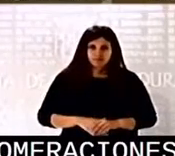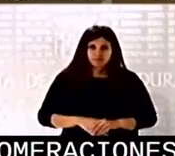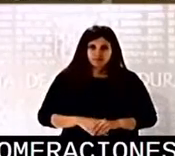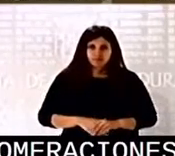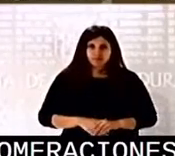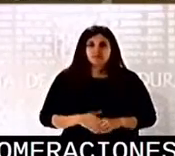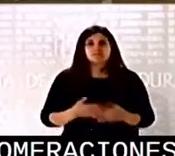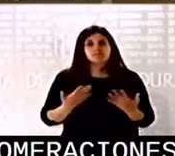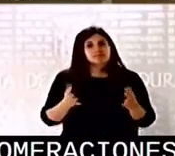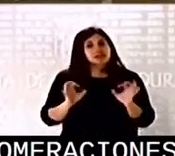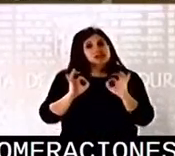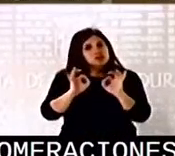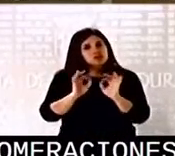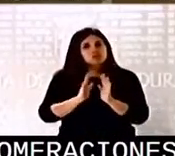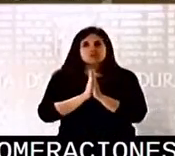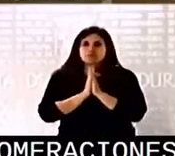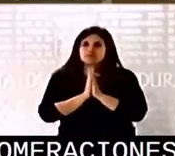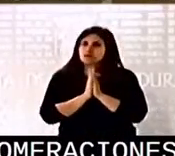Y eso es a lo que llamo.